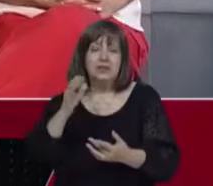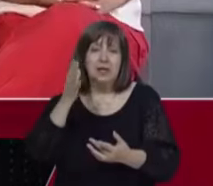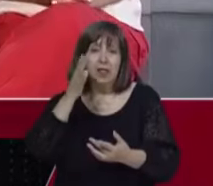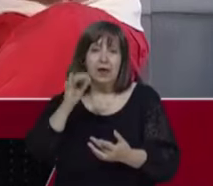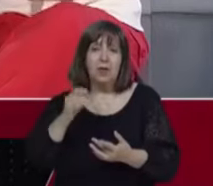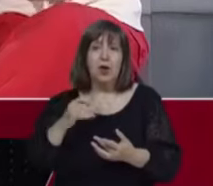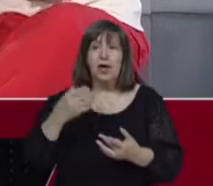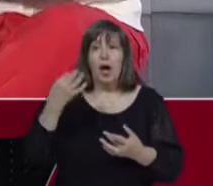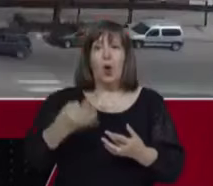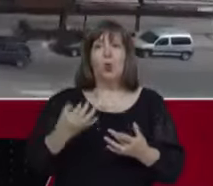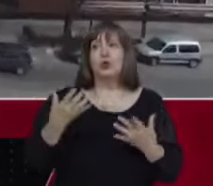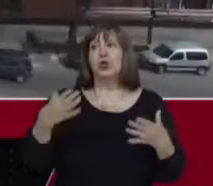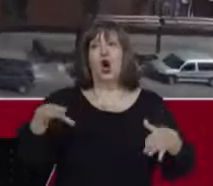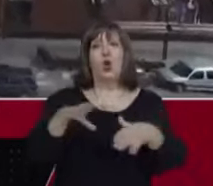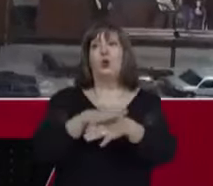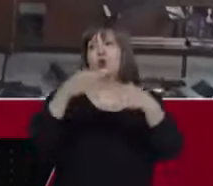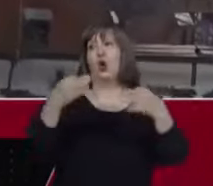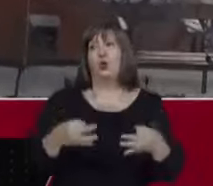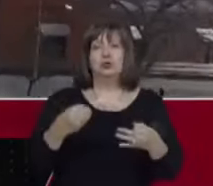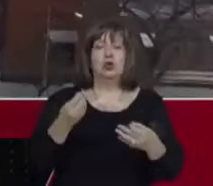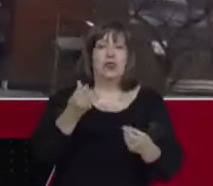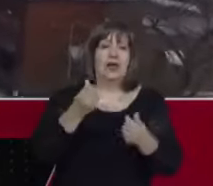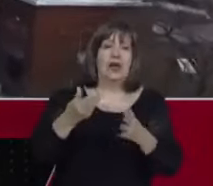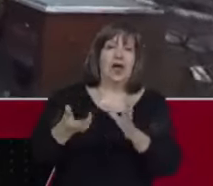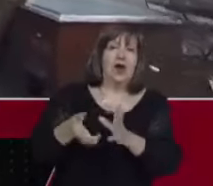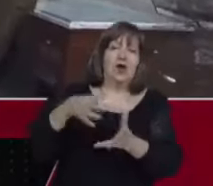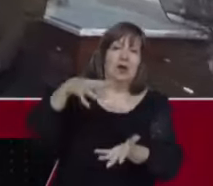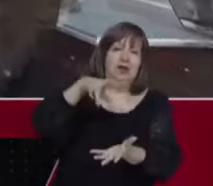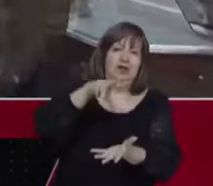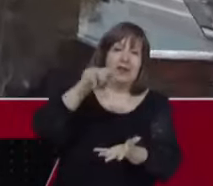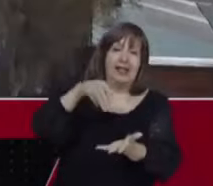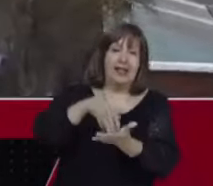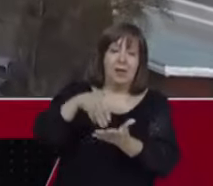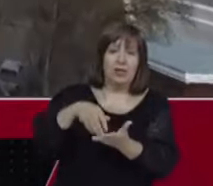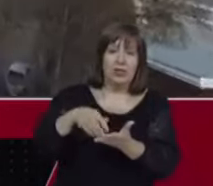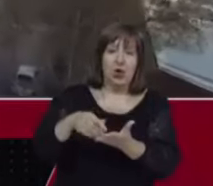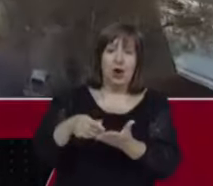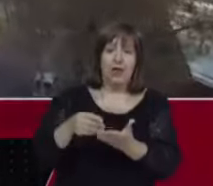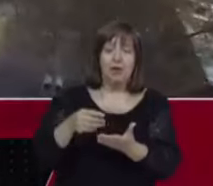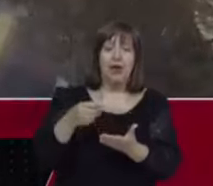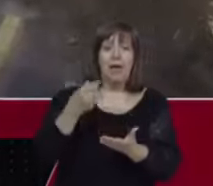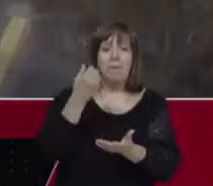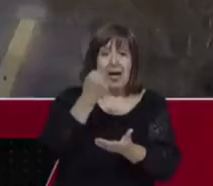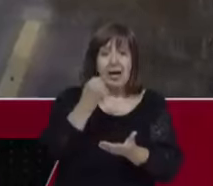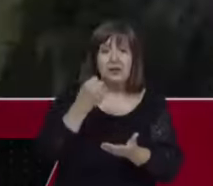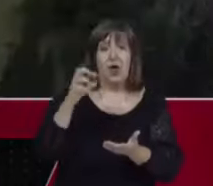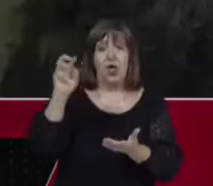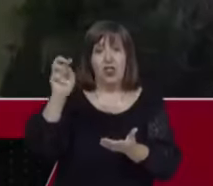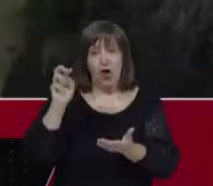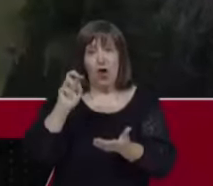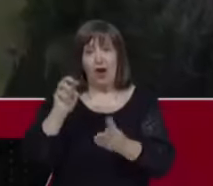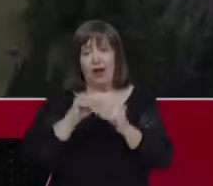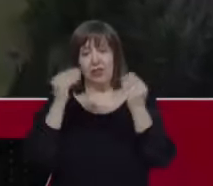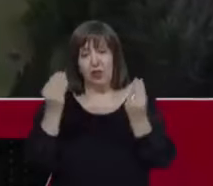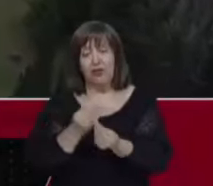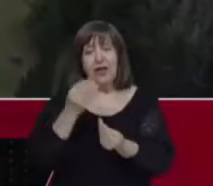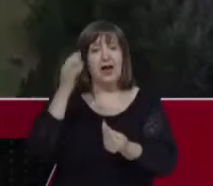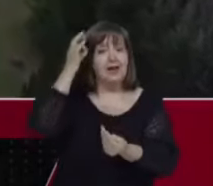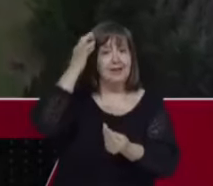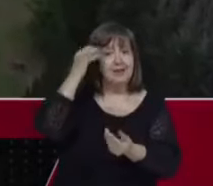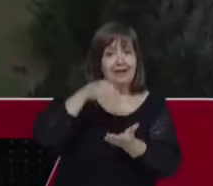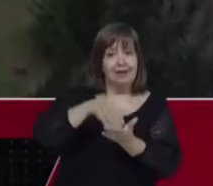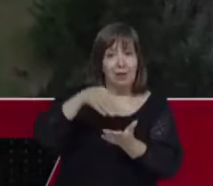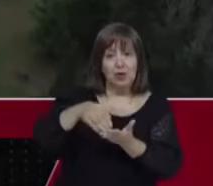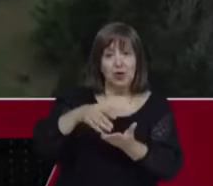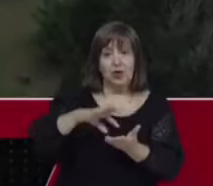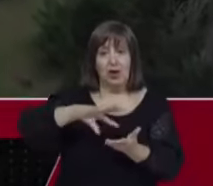una camioneta que tenía este dinero en efectivo, que era muchísimo entre pesos y dólares, sumaban 30 millones, como lo decíamos,